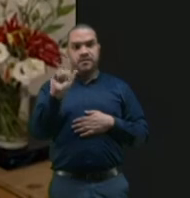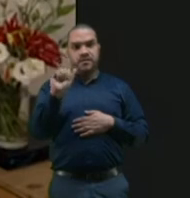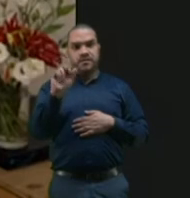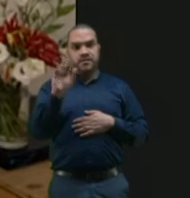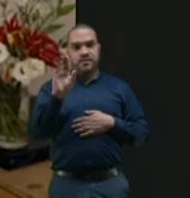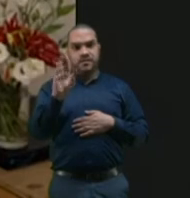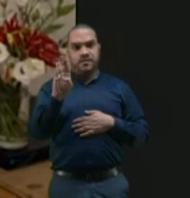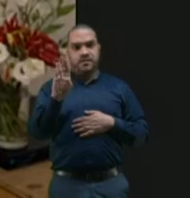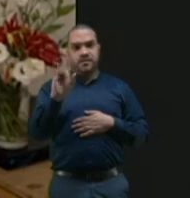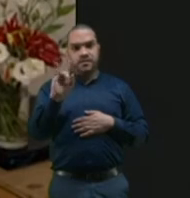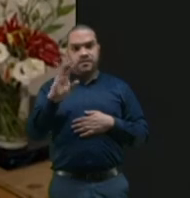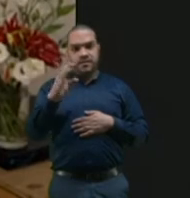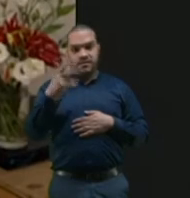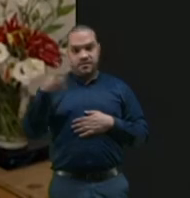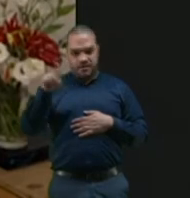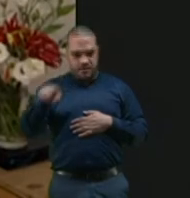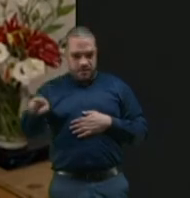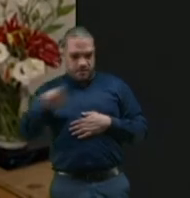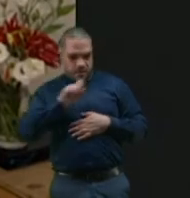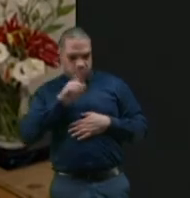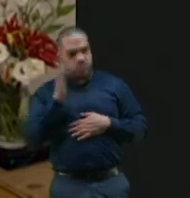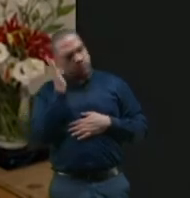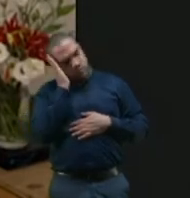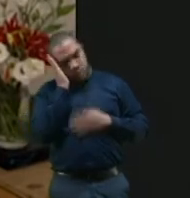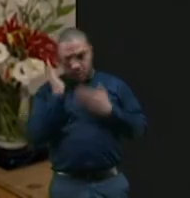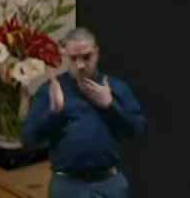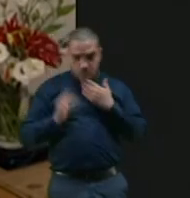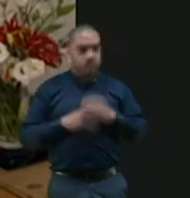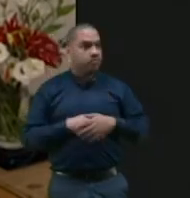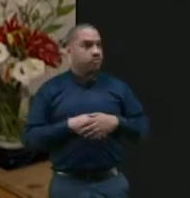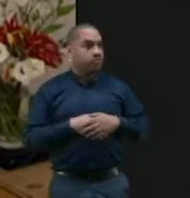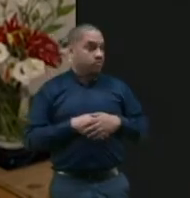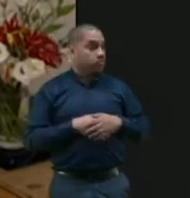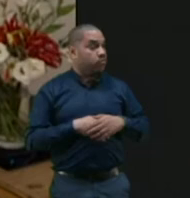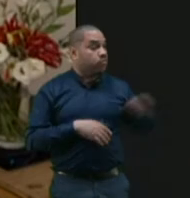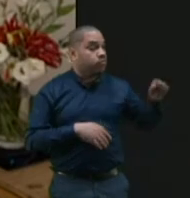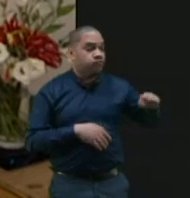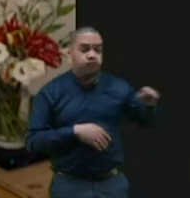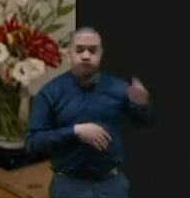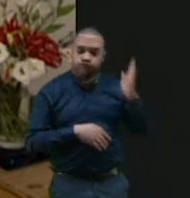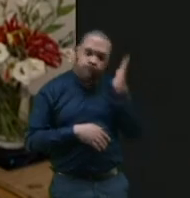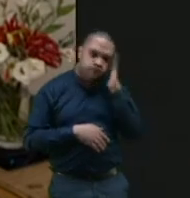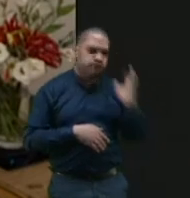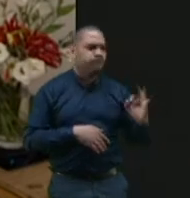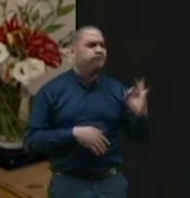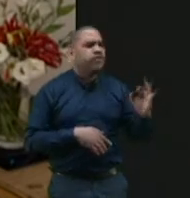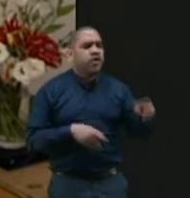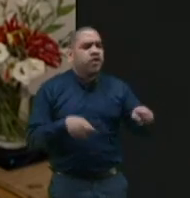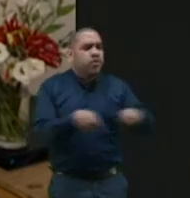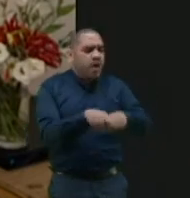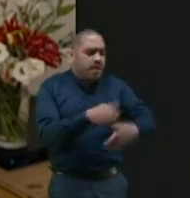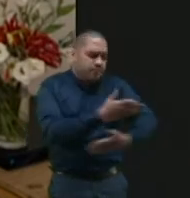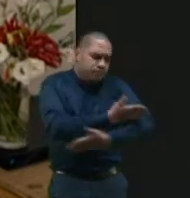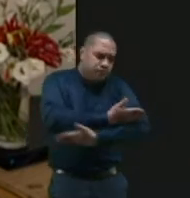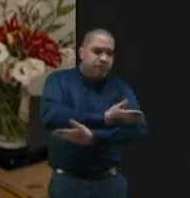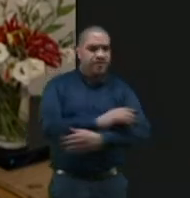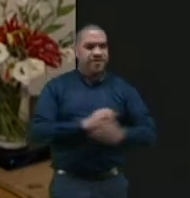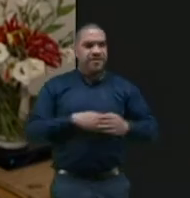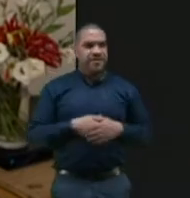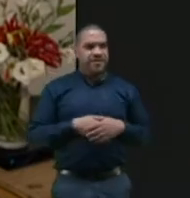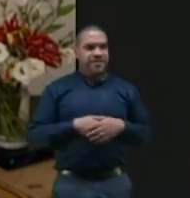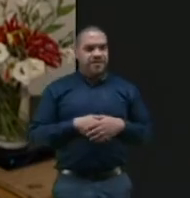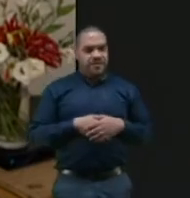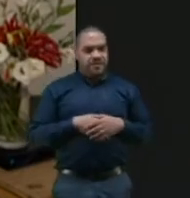bien y me dijo cuando era emprendedor y dijo, sí, duermo espectacular, duermo como un bebé, me levanto cada 2 horas a